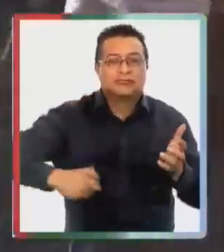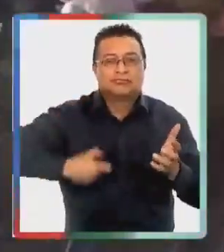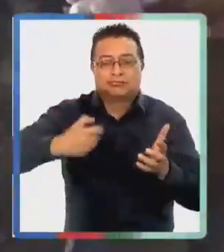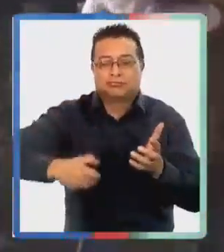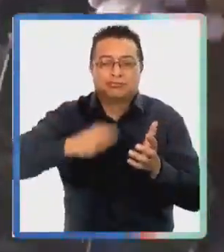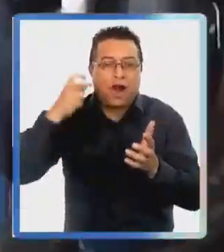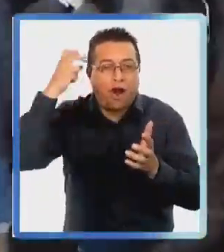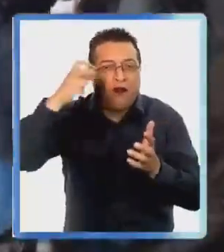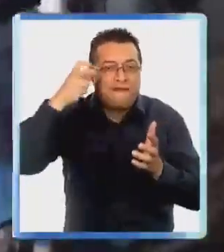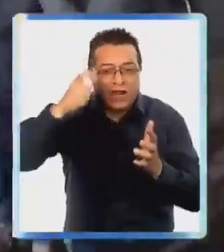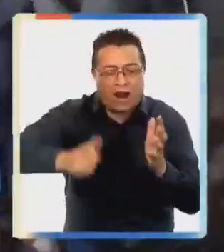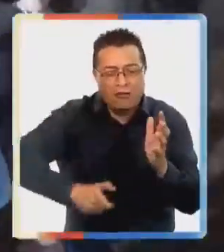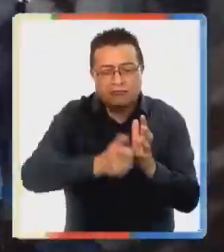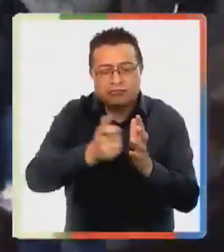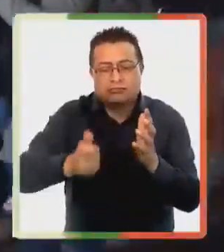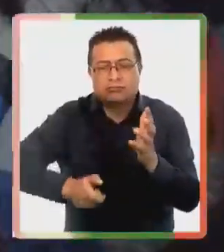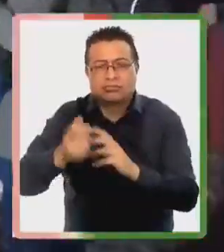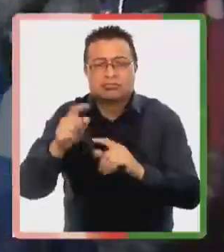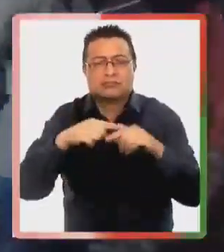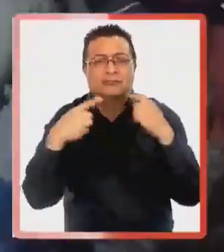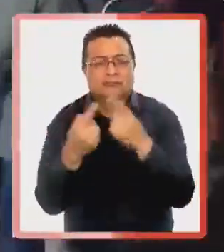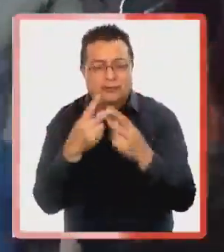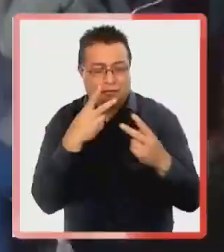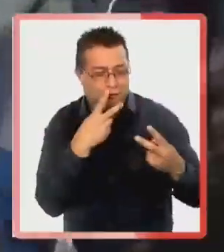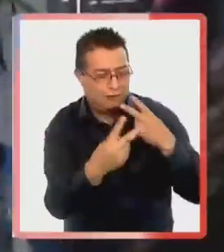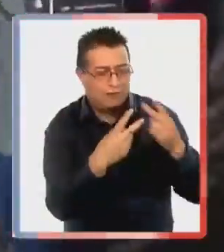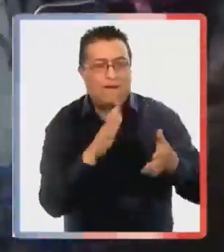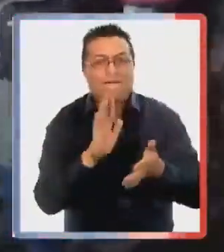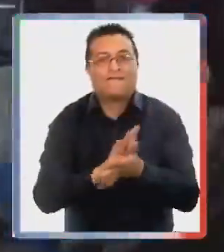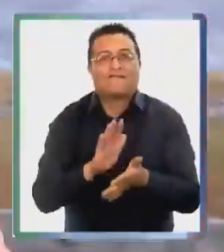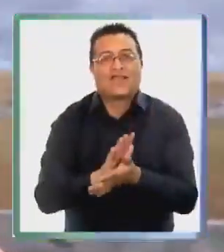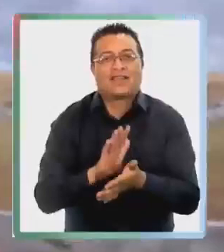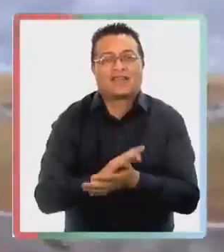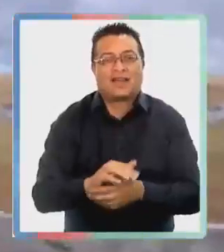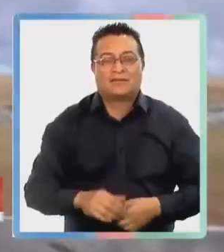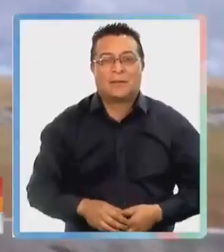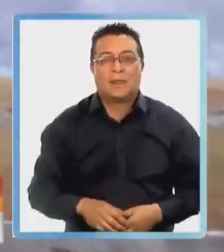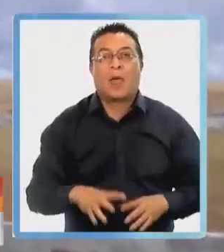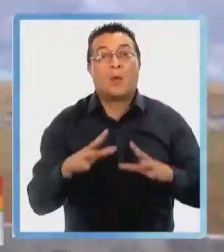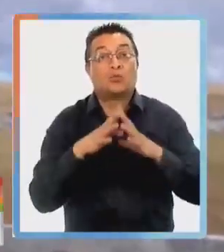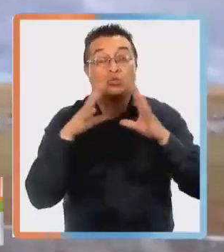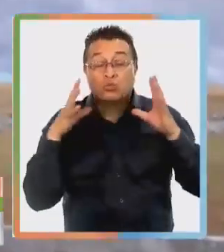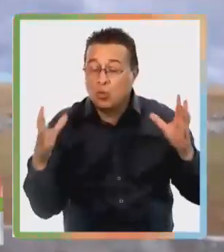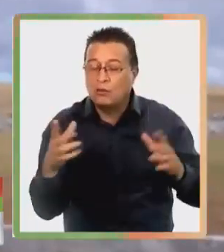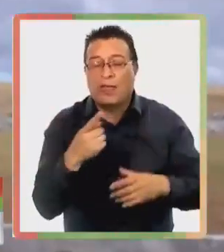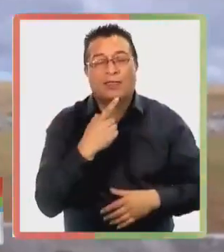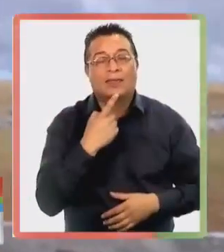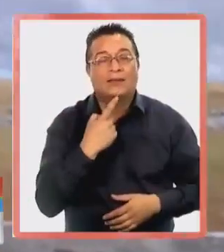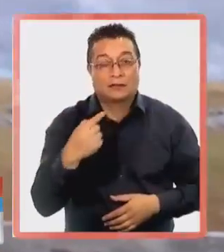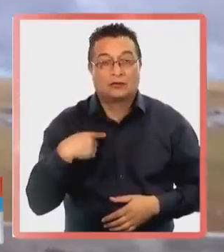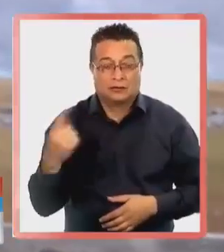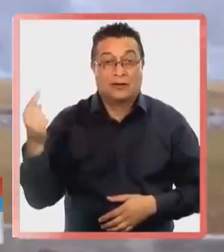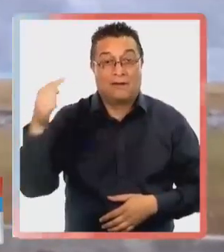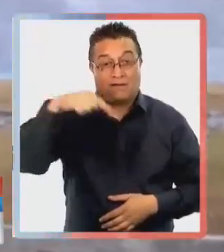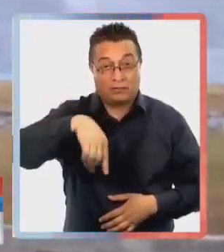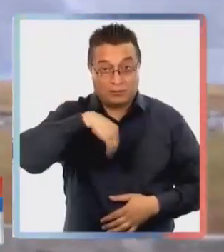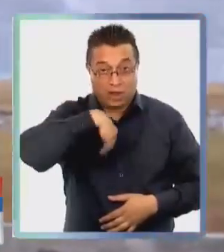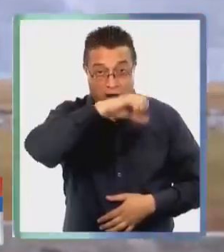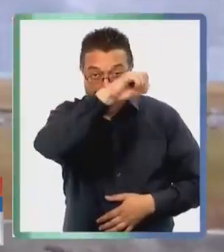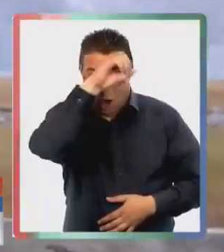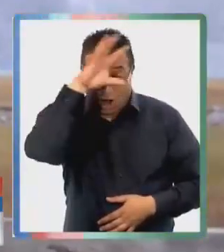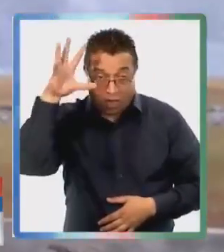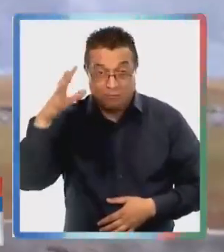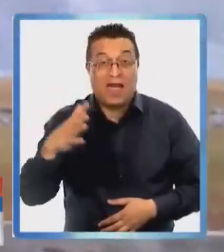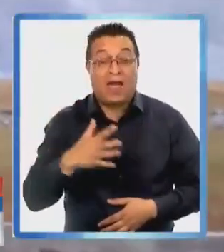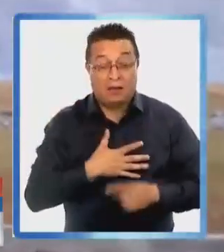fiesta. Muy interesante. Yo vengo desde Colombia y esto para mí es algo muy asombroso. Allá no se ve